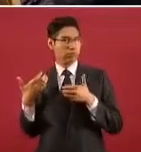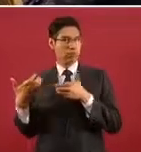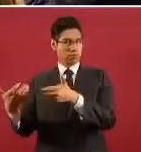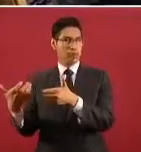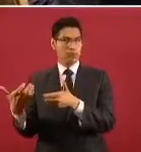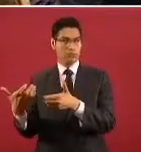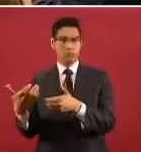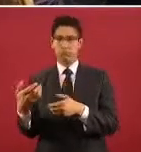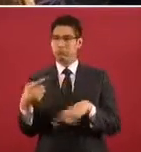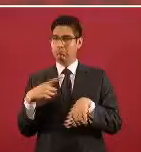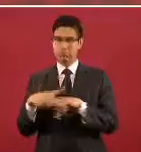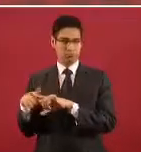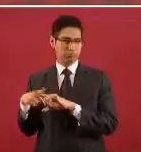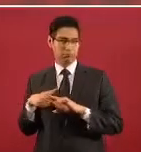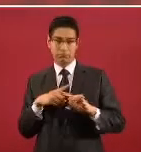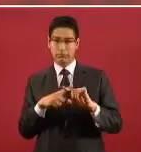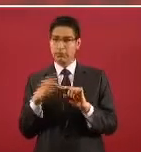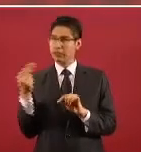en proceso.